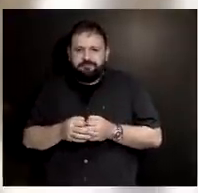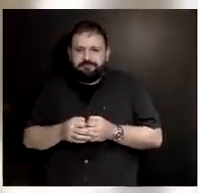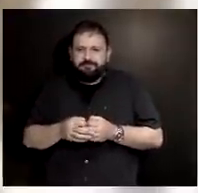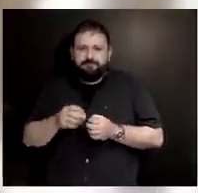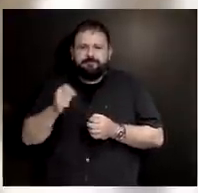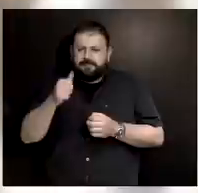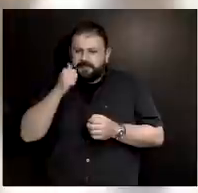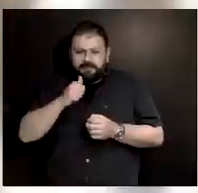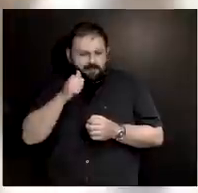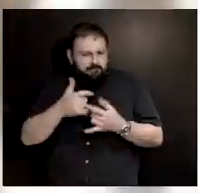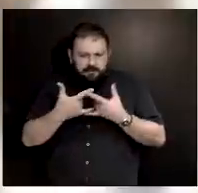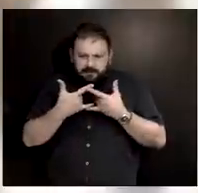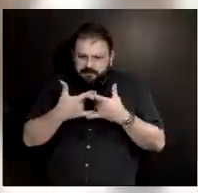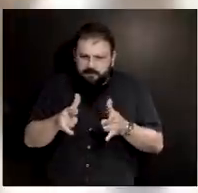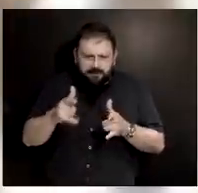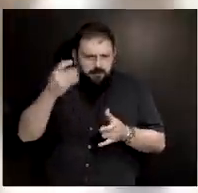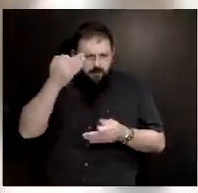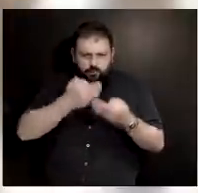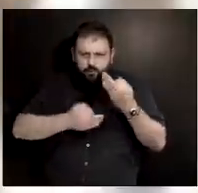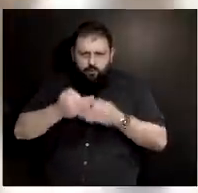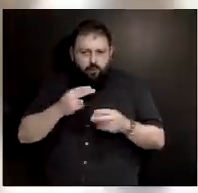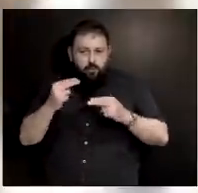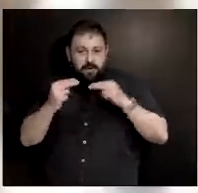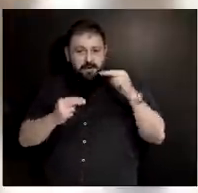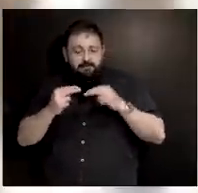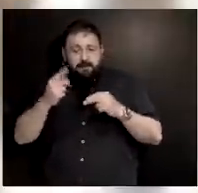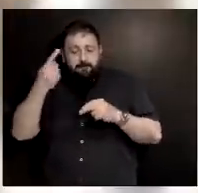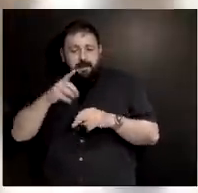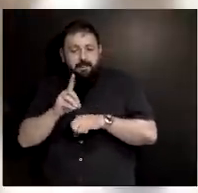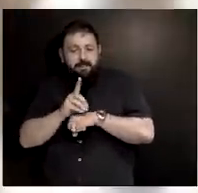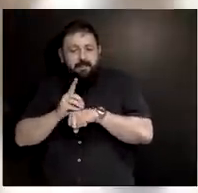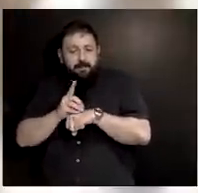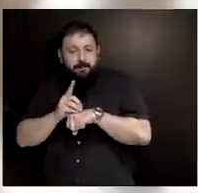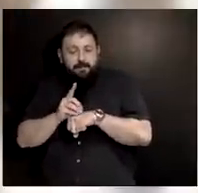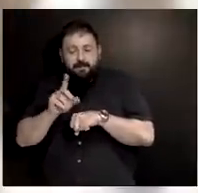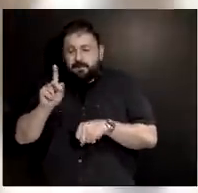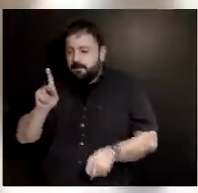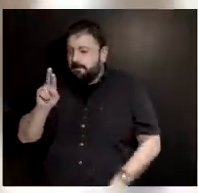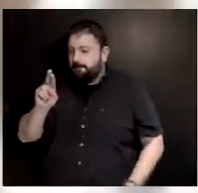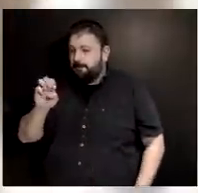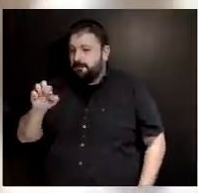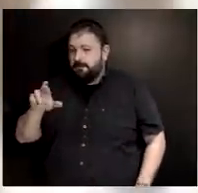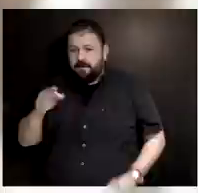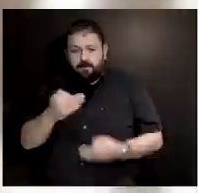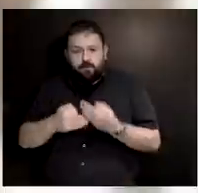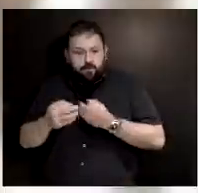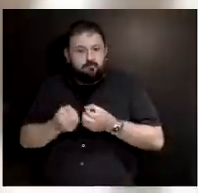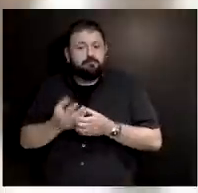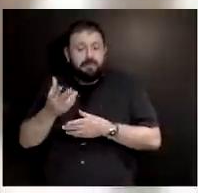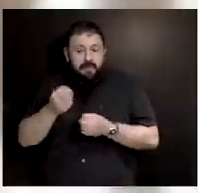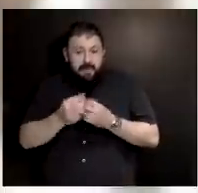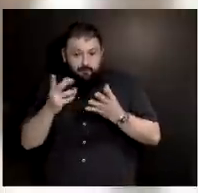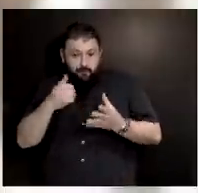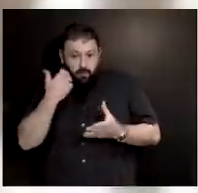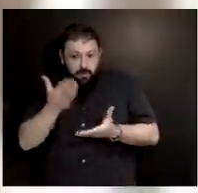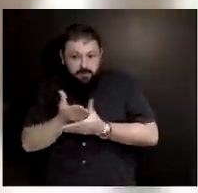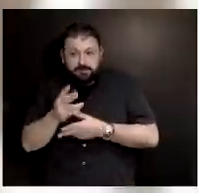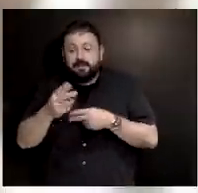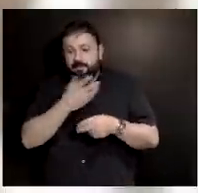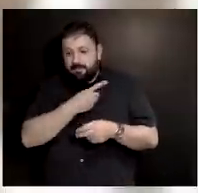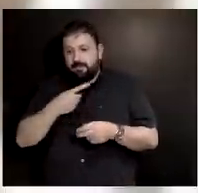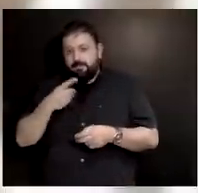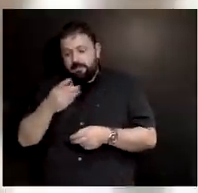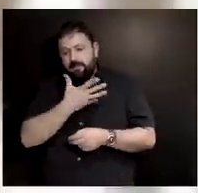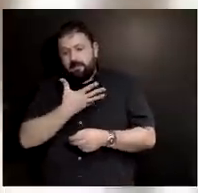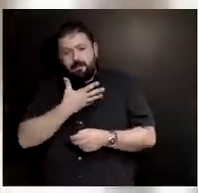está abierta para todos los que tienen nivel de carrera de diamante premier. Y si quieres asistir a la cumbre, por supuesto, tienes que llegar al nivel y podrás estar